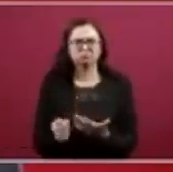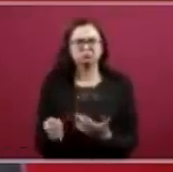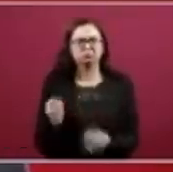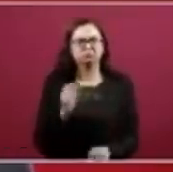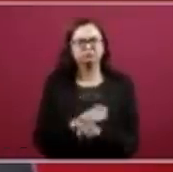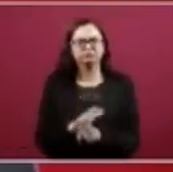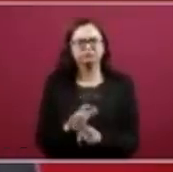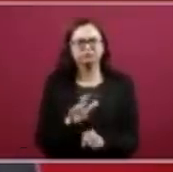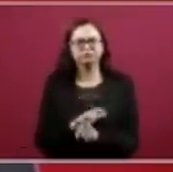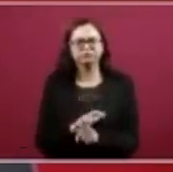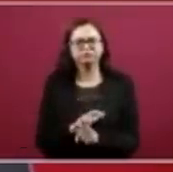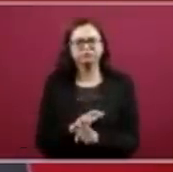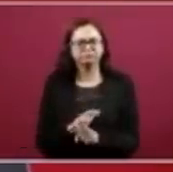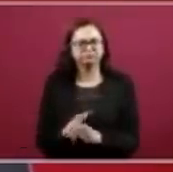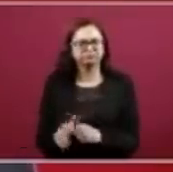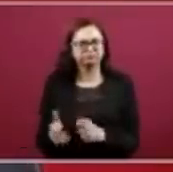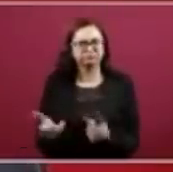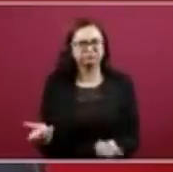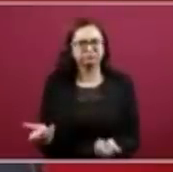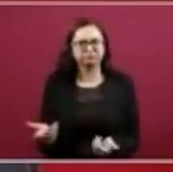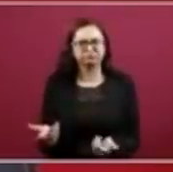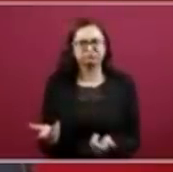de lo que